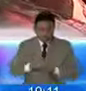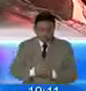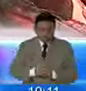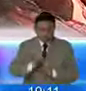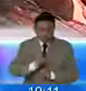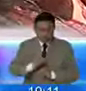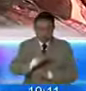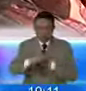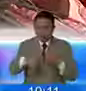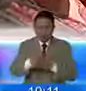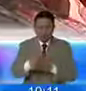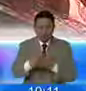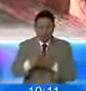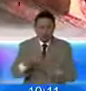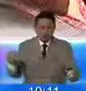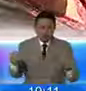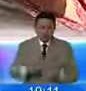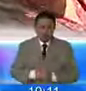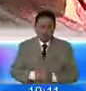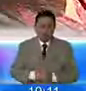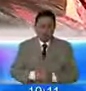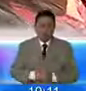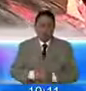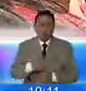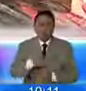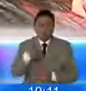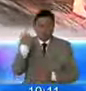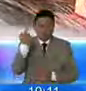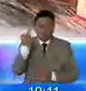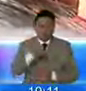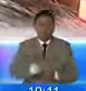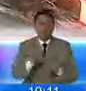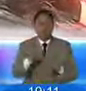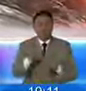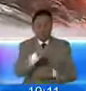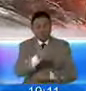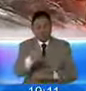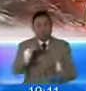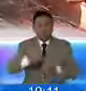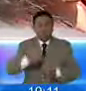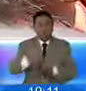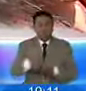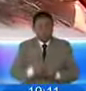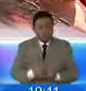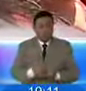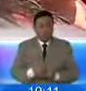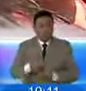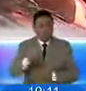todo en la vida tiene solución. Y lo que sí tengo claro, y espero que ustedes me ayuden, es que